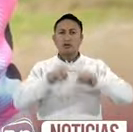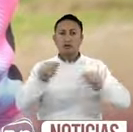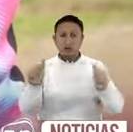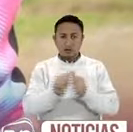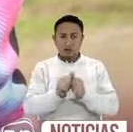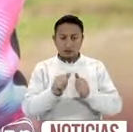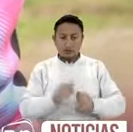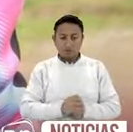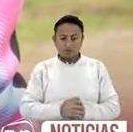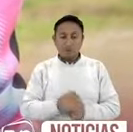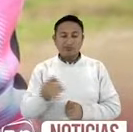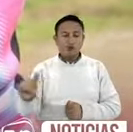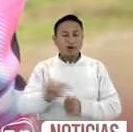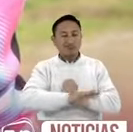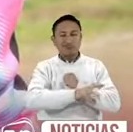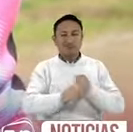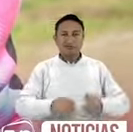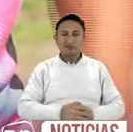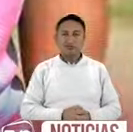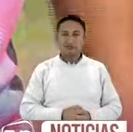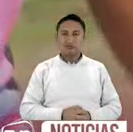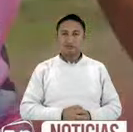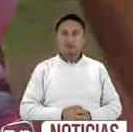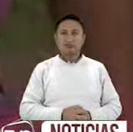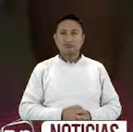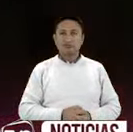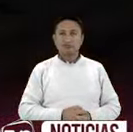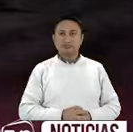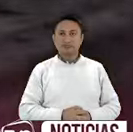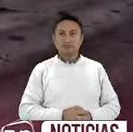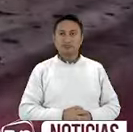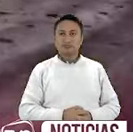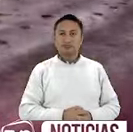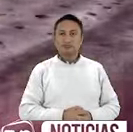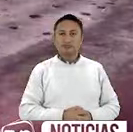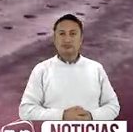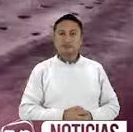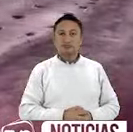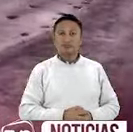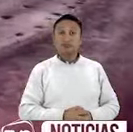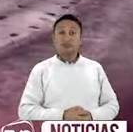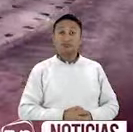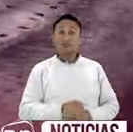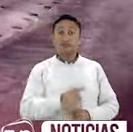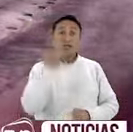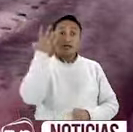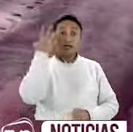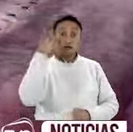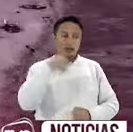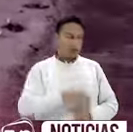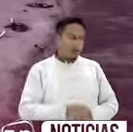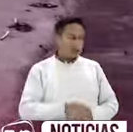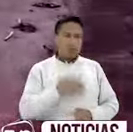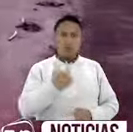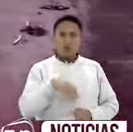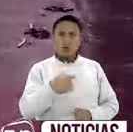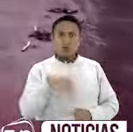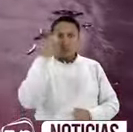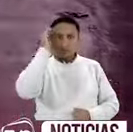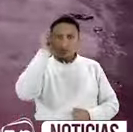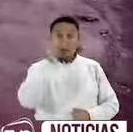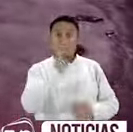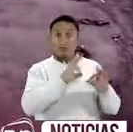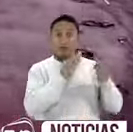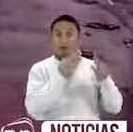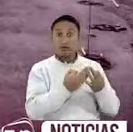pero también les robaron a ellos. No sé qué pasaría con ellos. Y con el pasar de los días, la angustia se hace más grande.